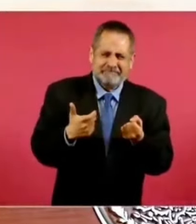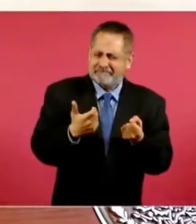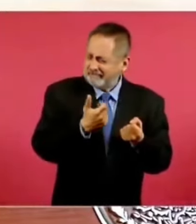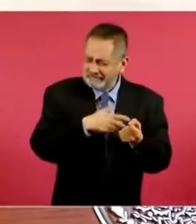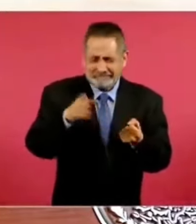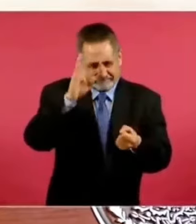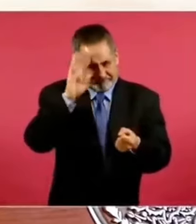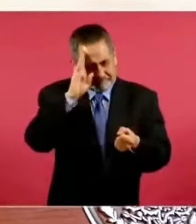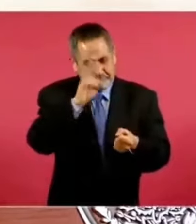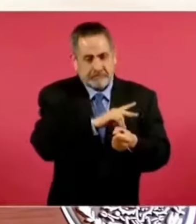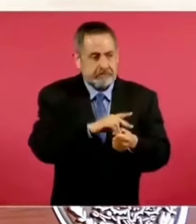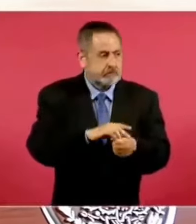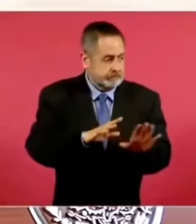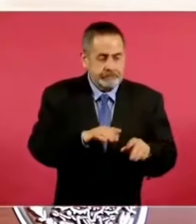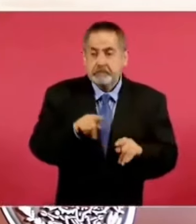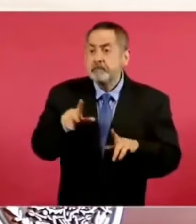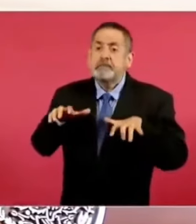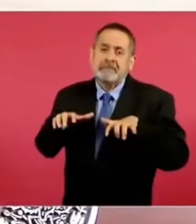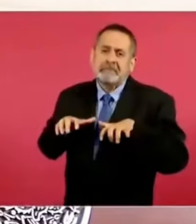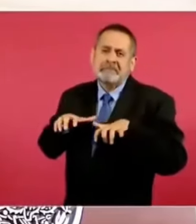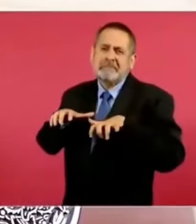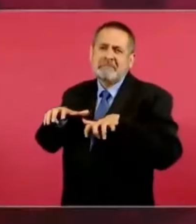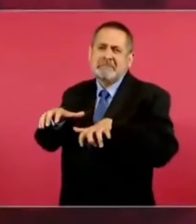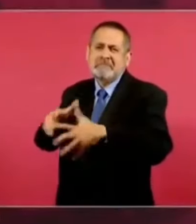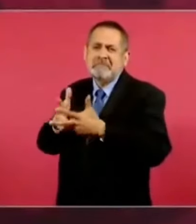y las mayorías